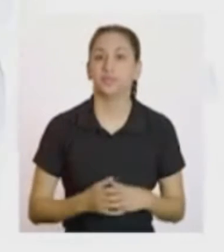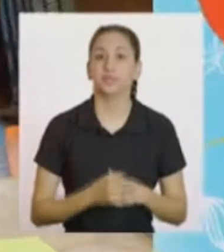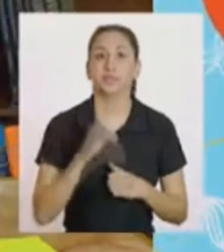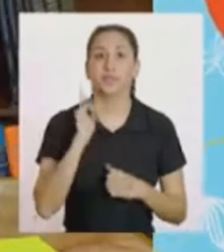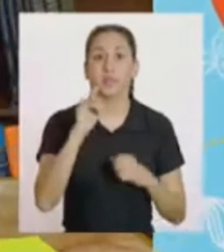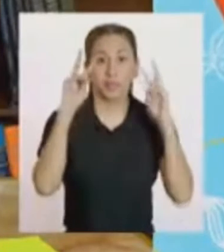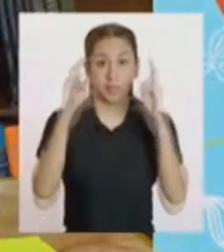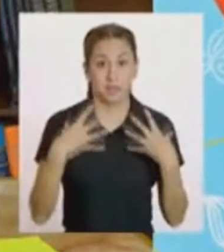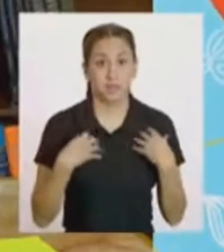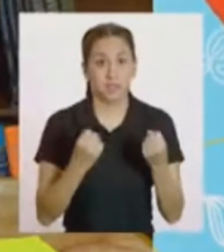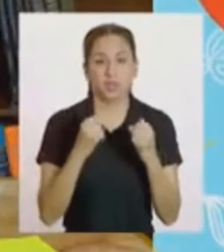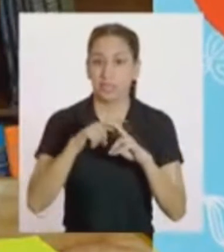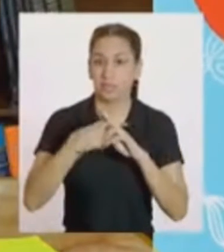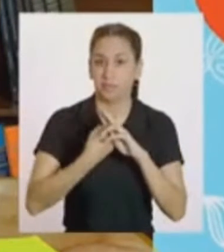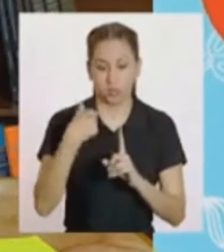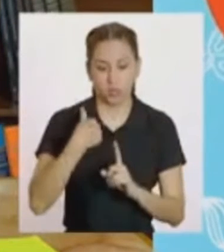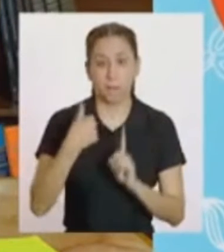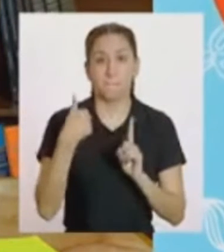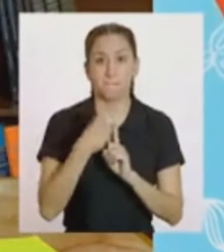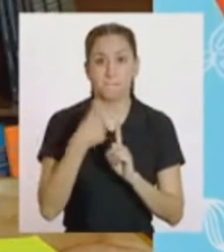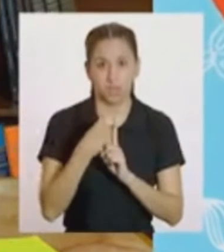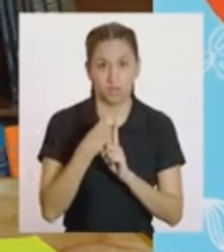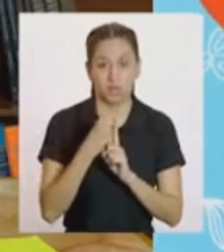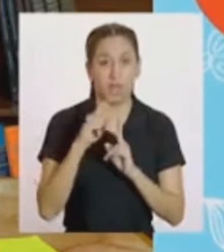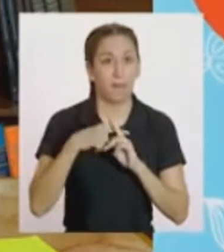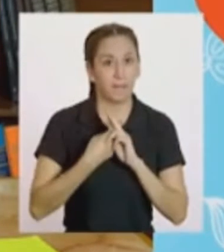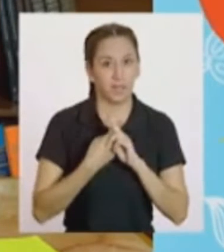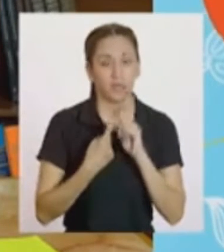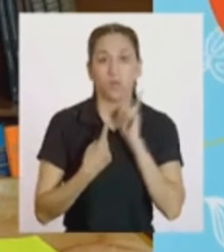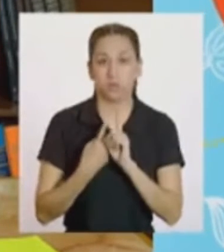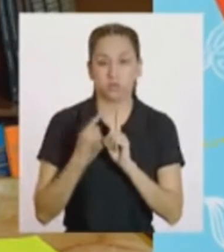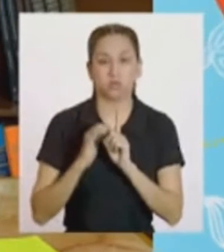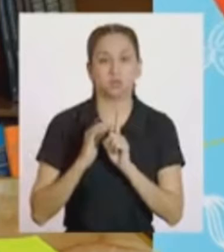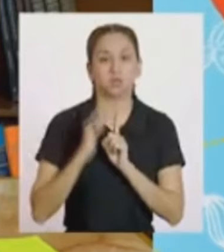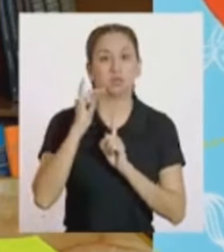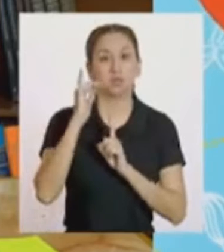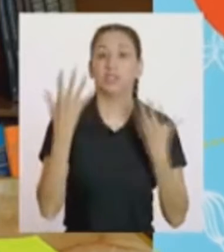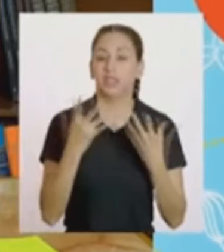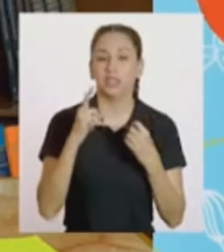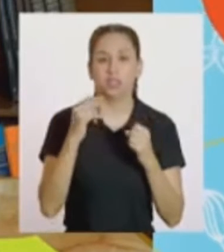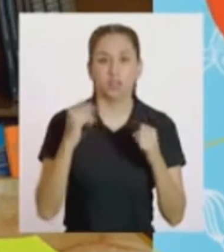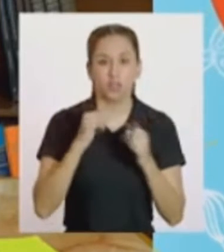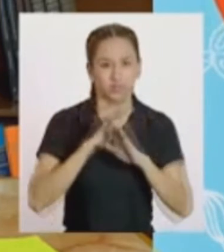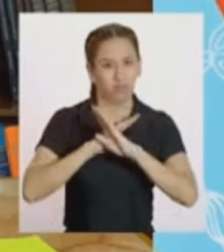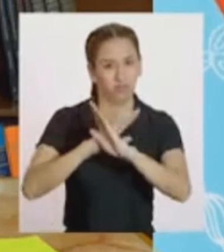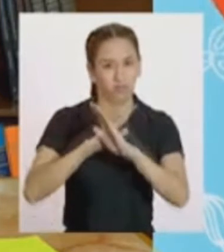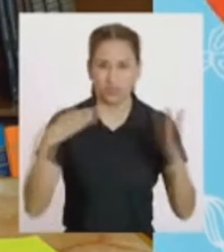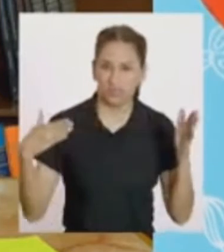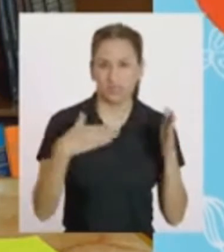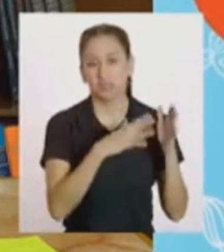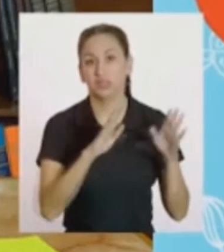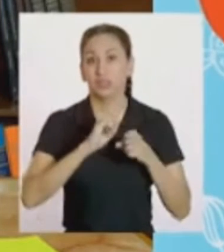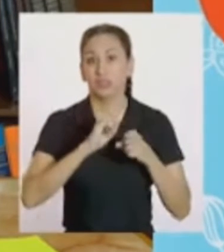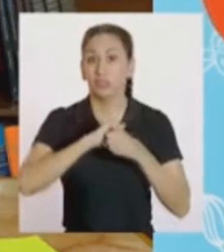conjunto. El cuidado de la salud empieza por uno mismo. Entonces, así como vinimos haciendo para prevenir contra el